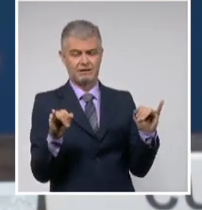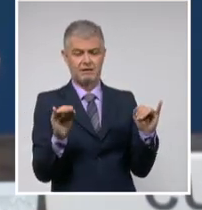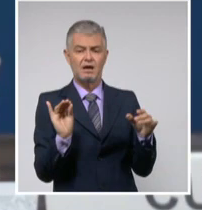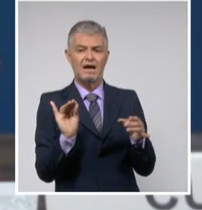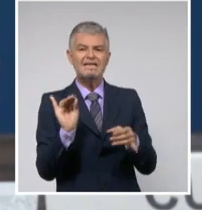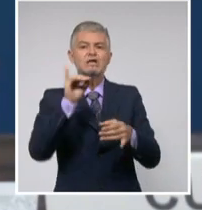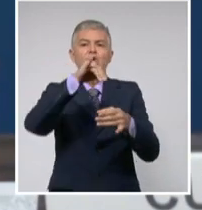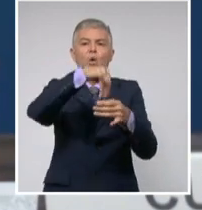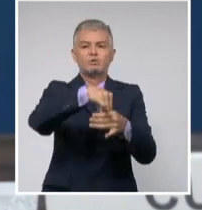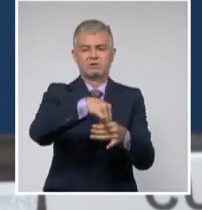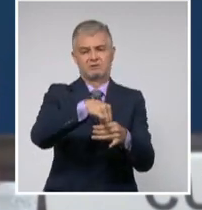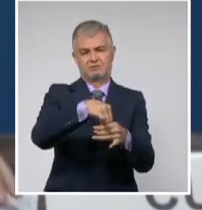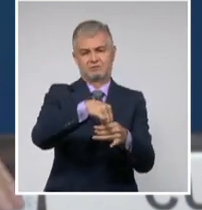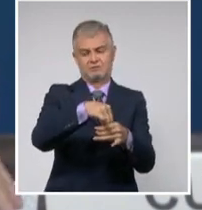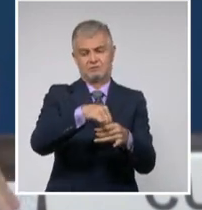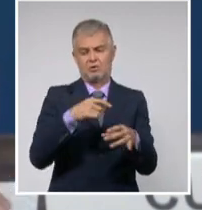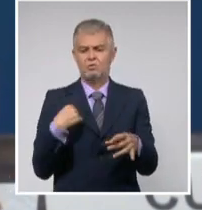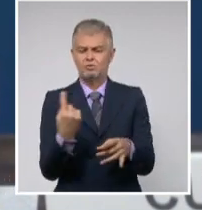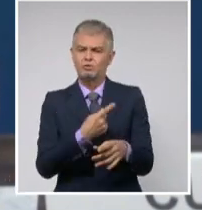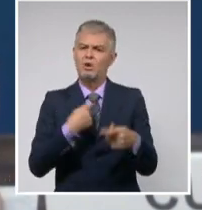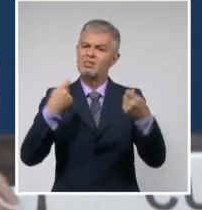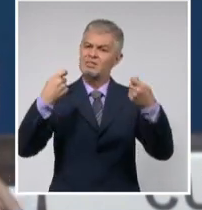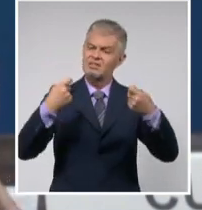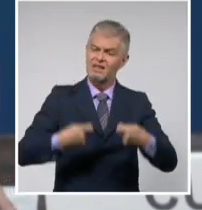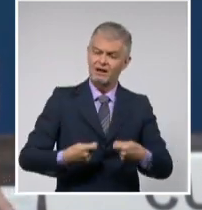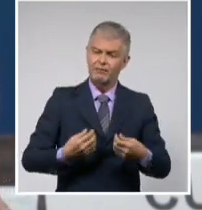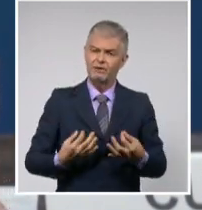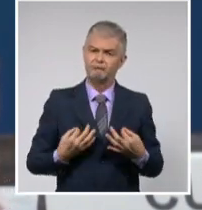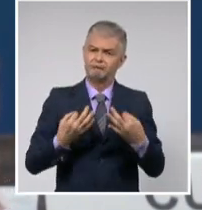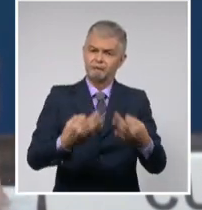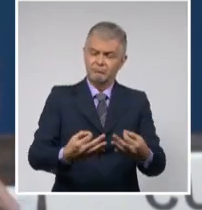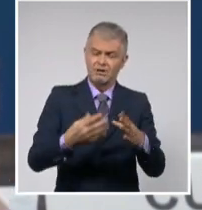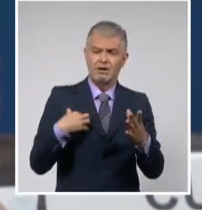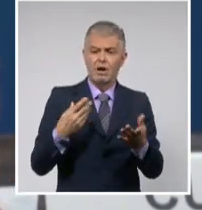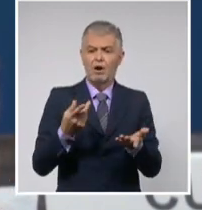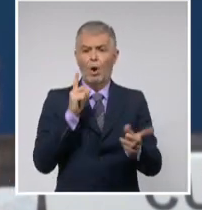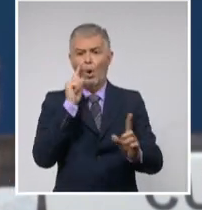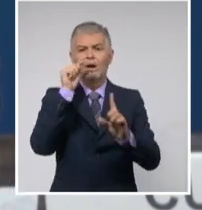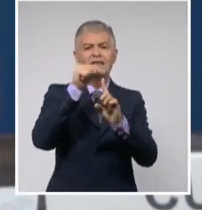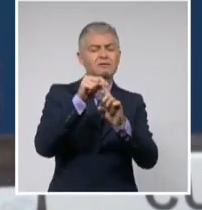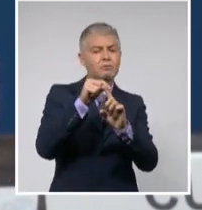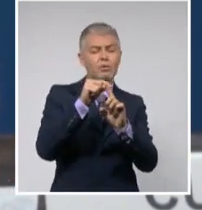inclusivo. Honremos sus propósitos fundacionales por la